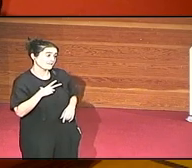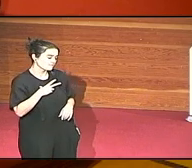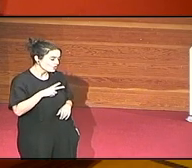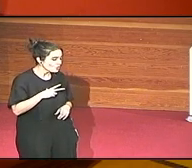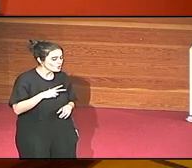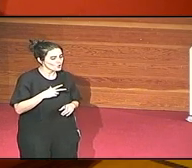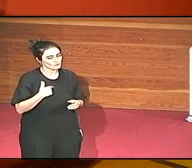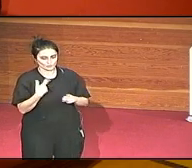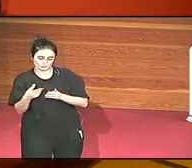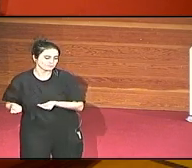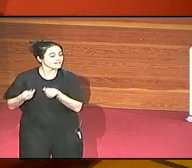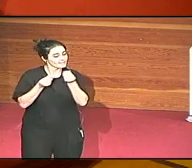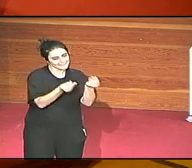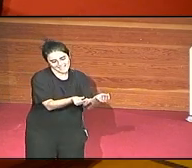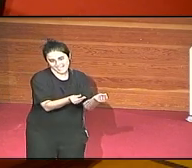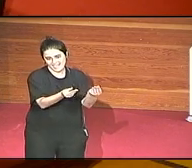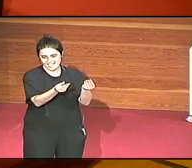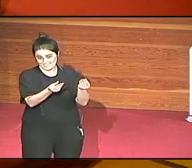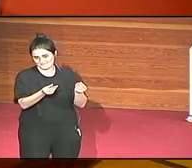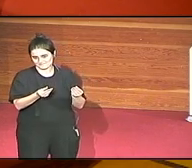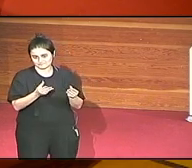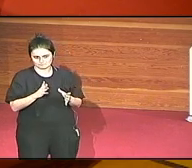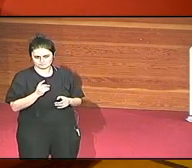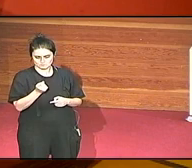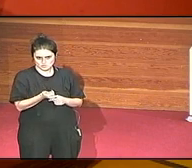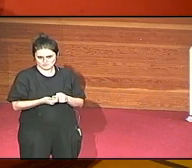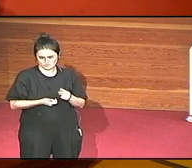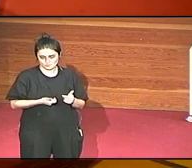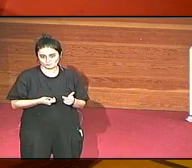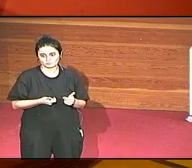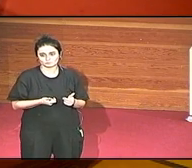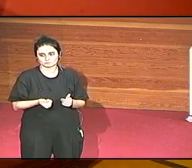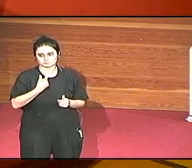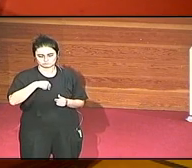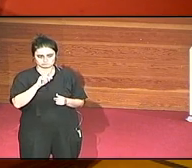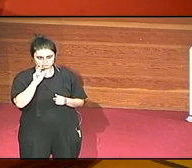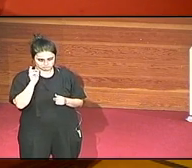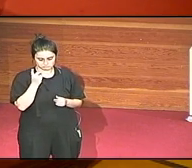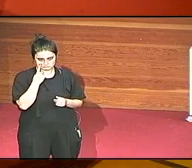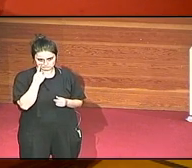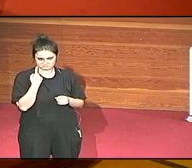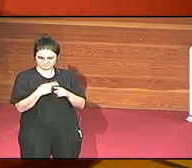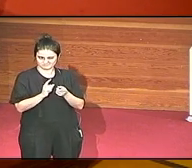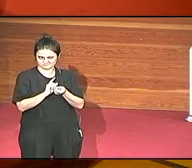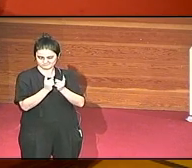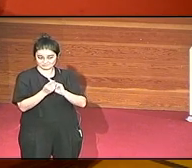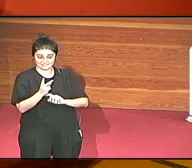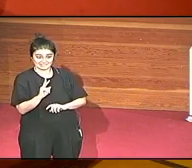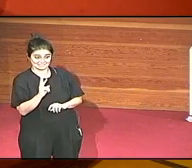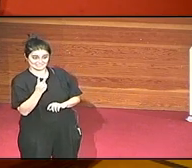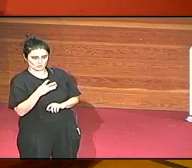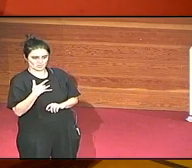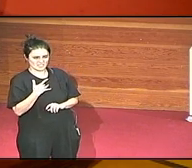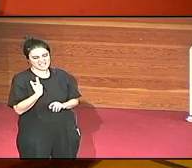favores les traían cosas pero poco a poco vimos que empezaba a cambiar el segundo día las palabras no eran tan